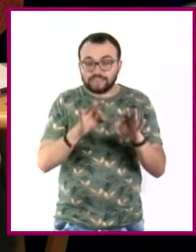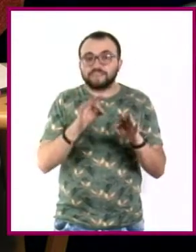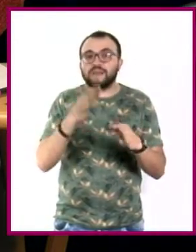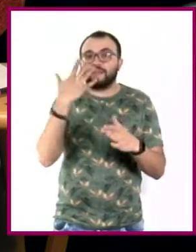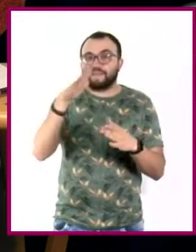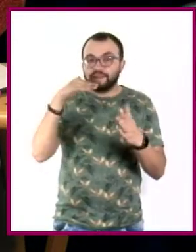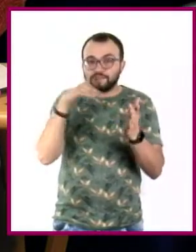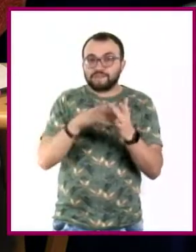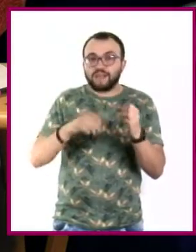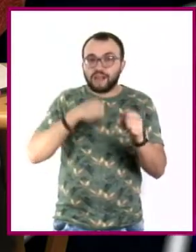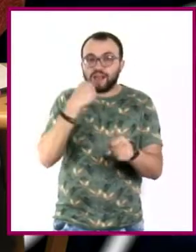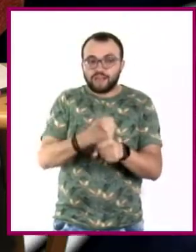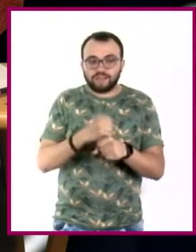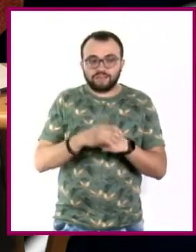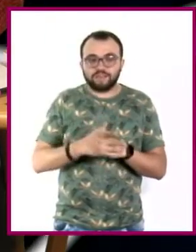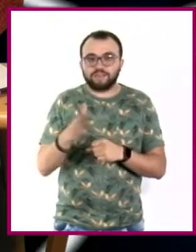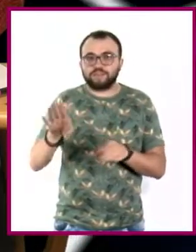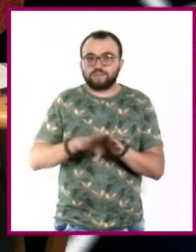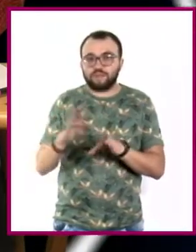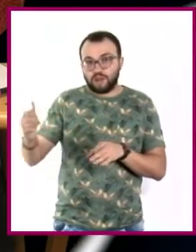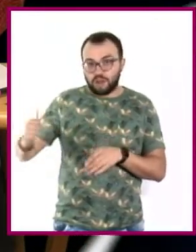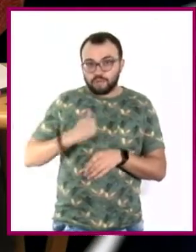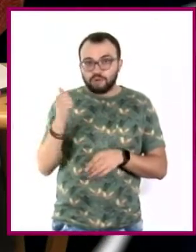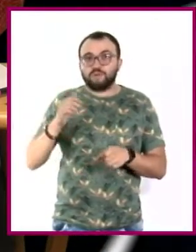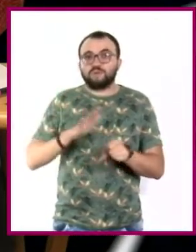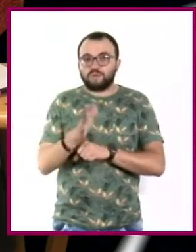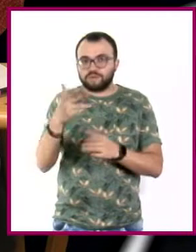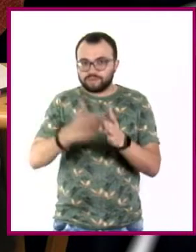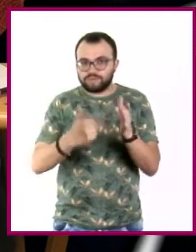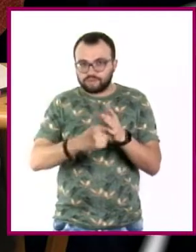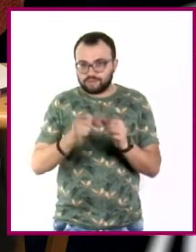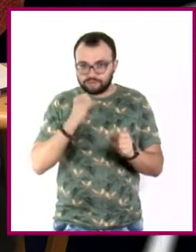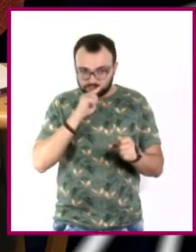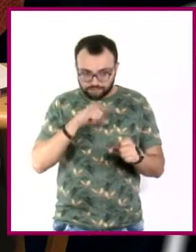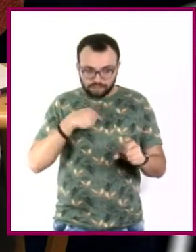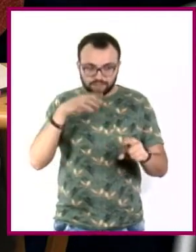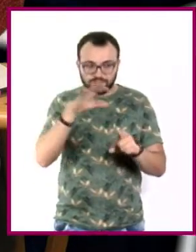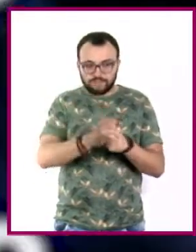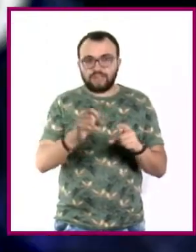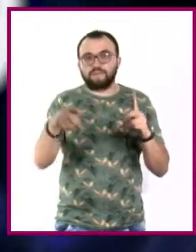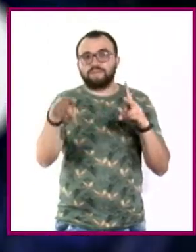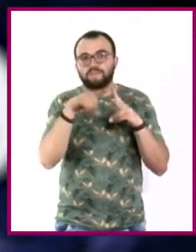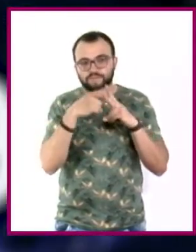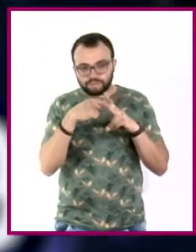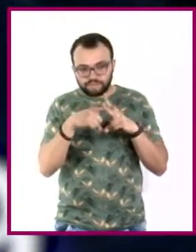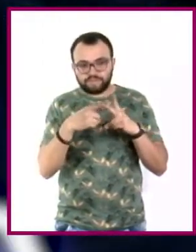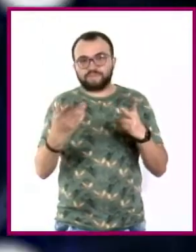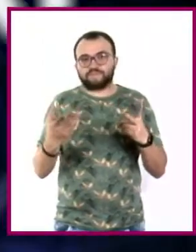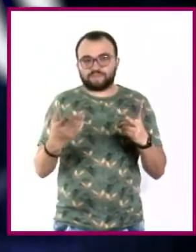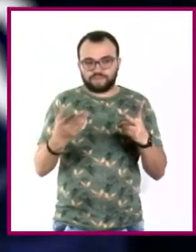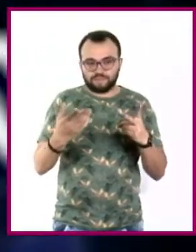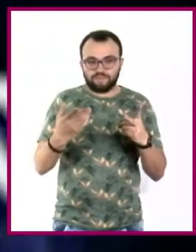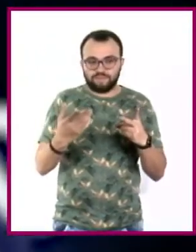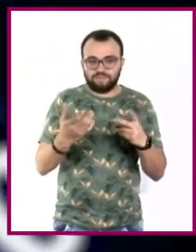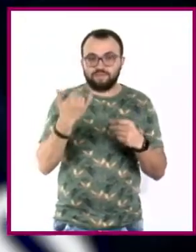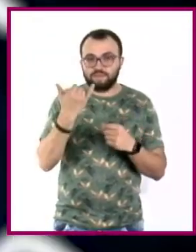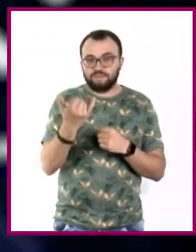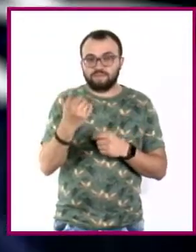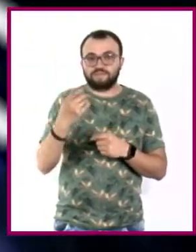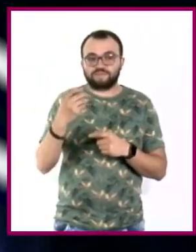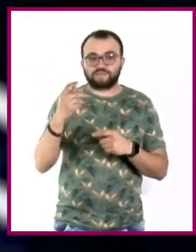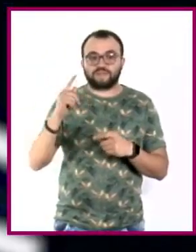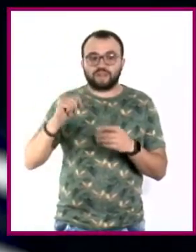análisis. Se trata de aprovechar todas las herramientas que tenemos a nuestro alcance, las matemáticas, las simulaciones y la